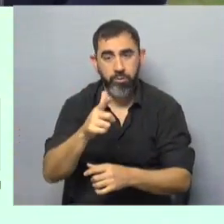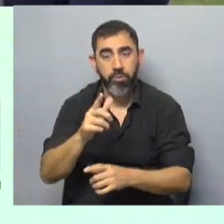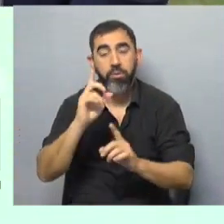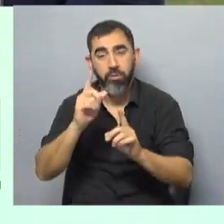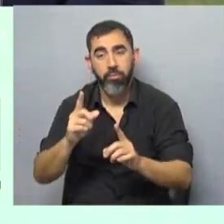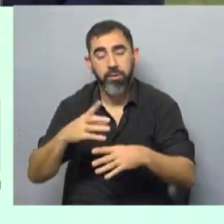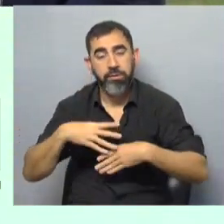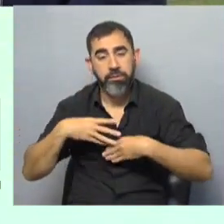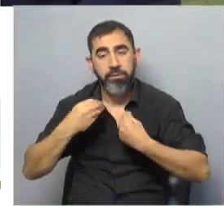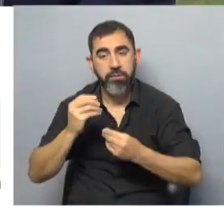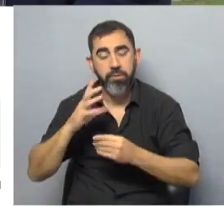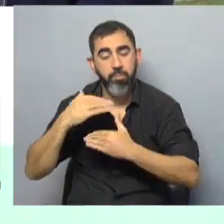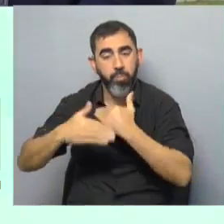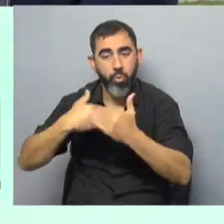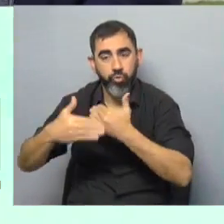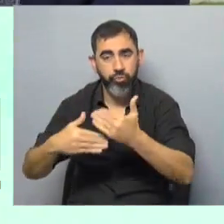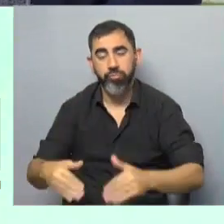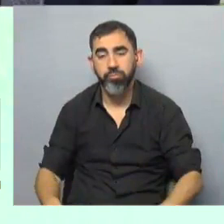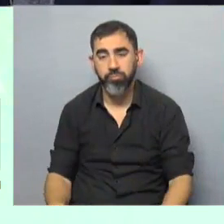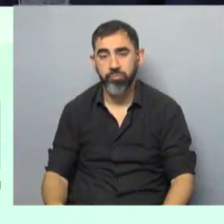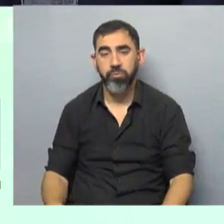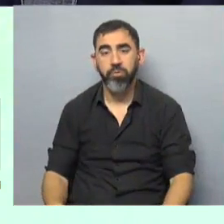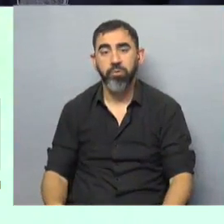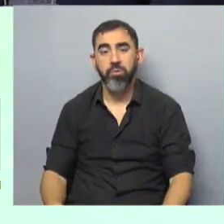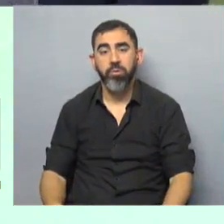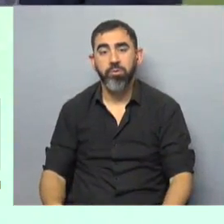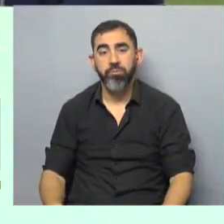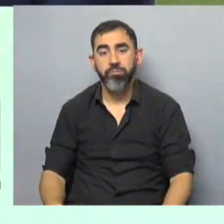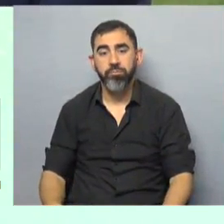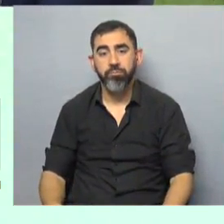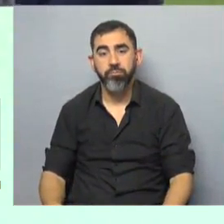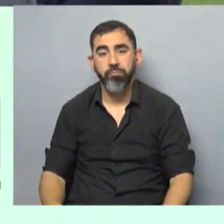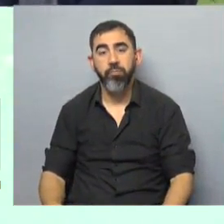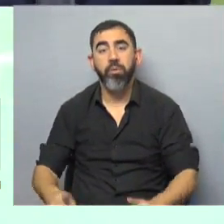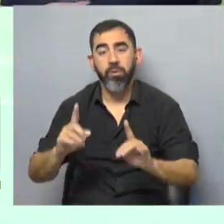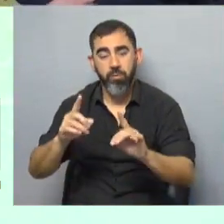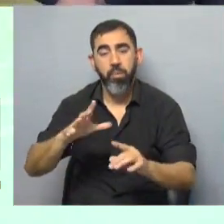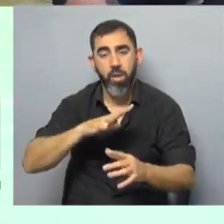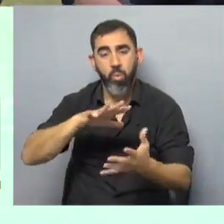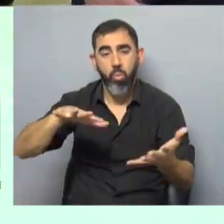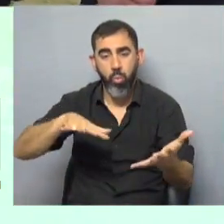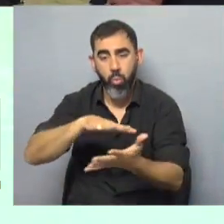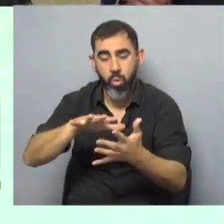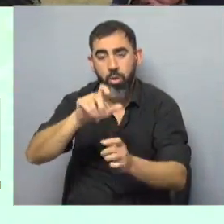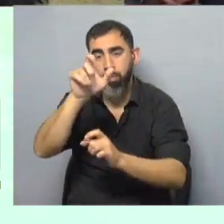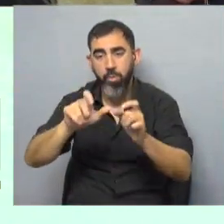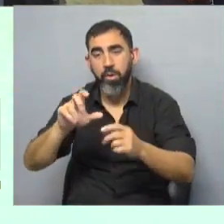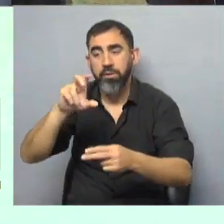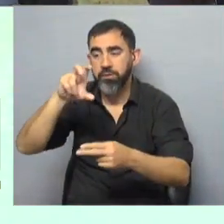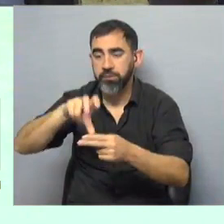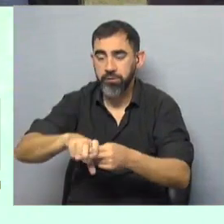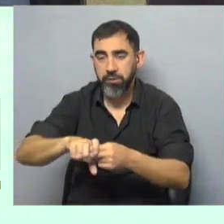también se sienten parte del proceso. Y después habrá espacios para que la gente esté, se